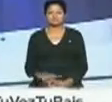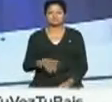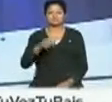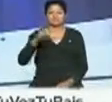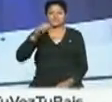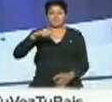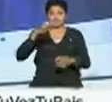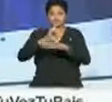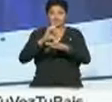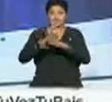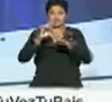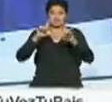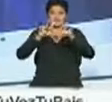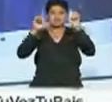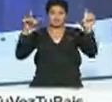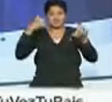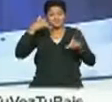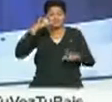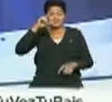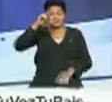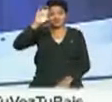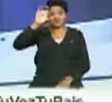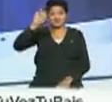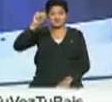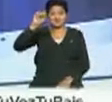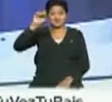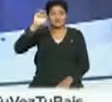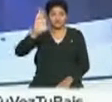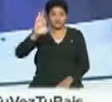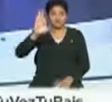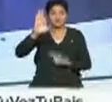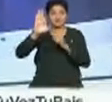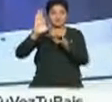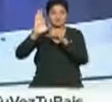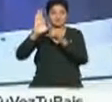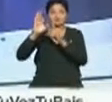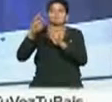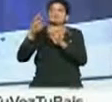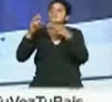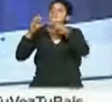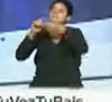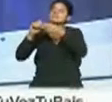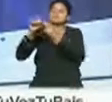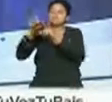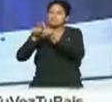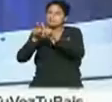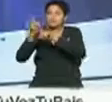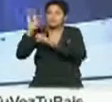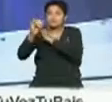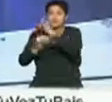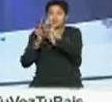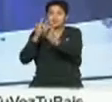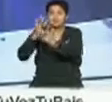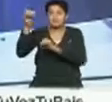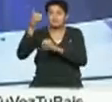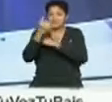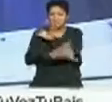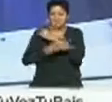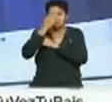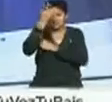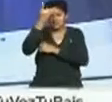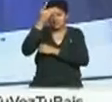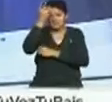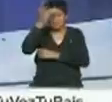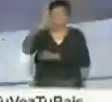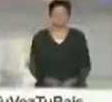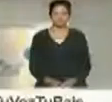Nacional de Telecomunicaciones recibió un reconocimiento concedido por parte de la cooperación alemana en temas de prevención de